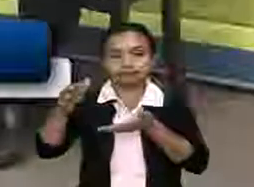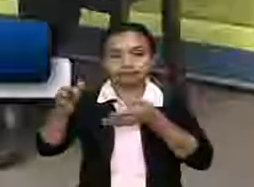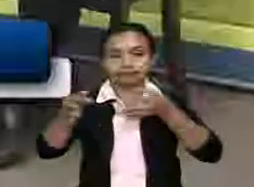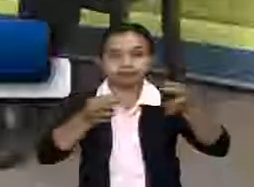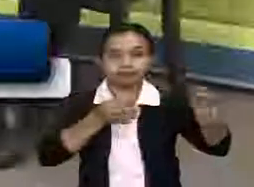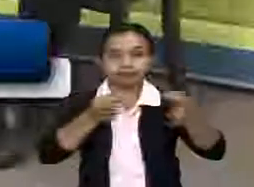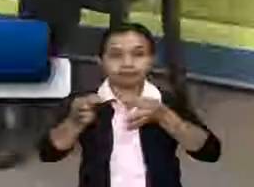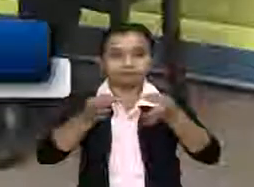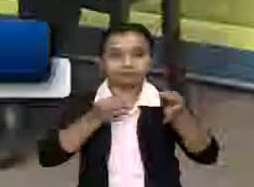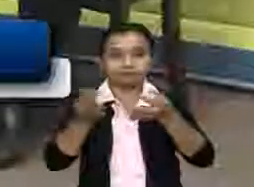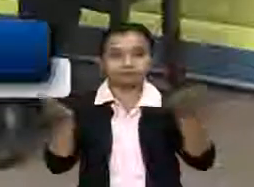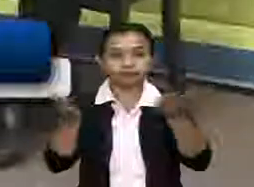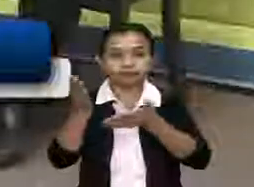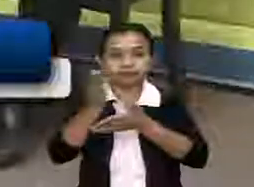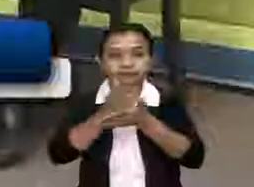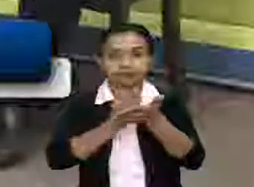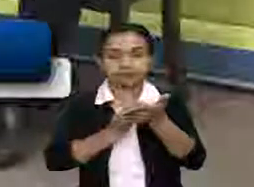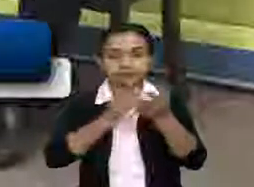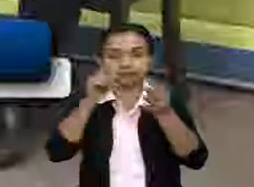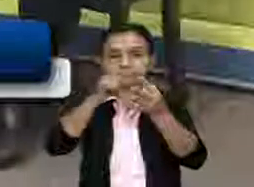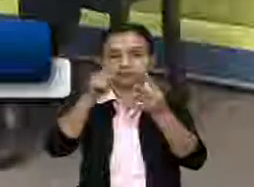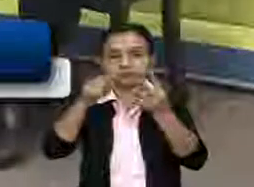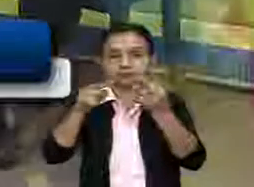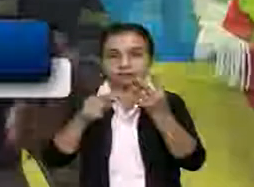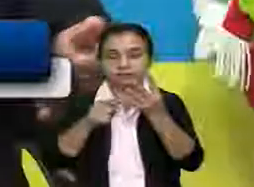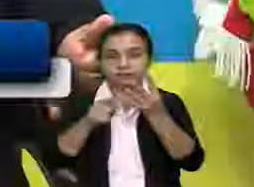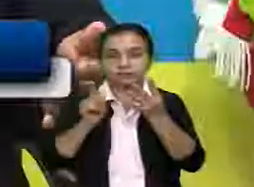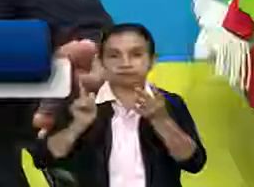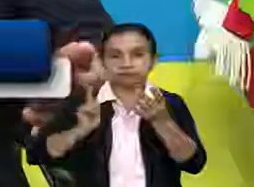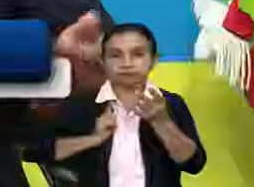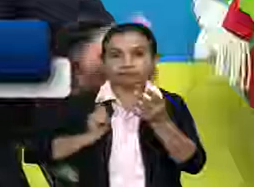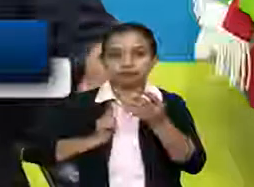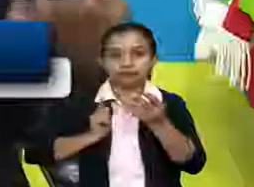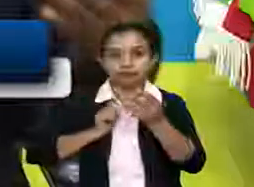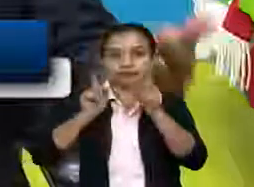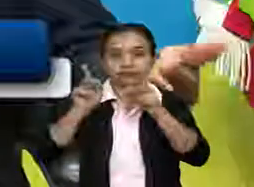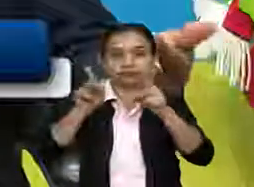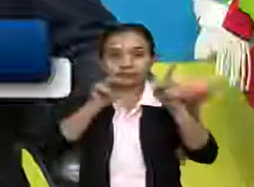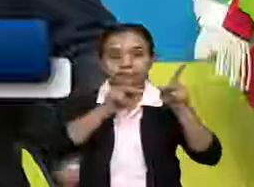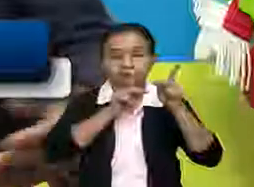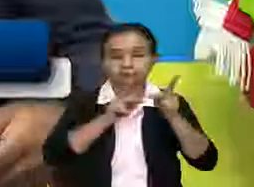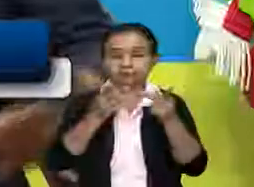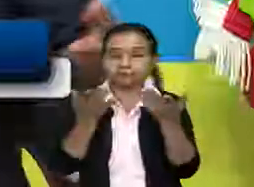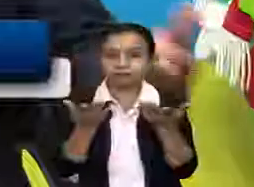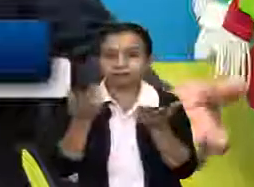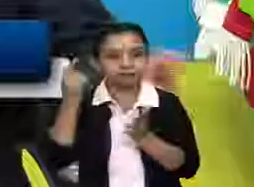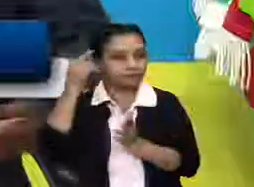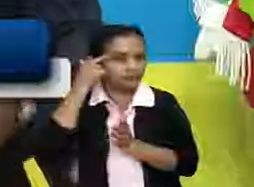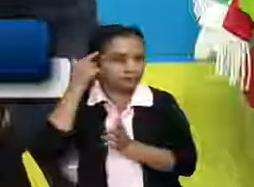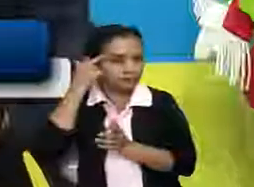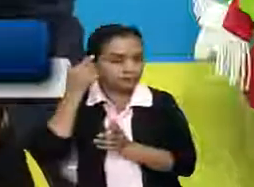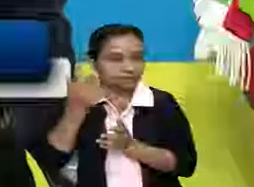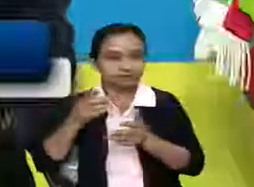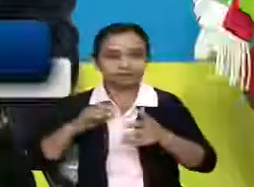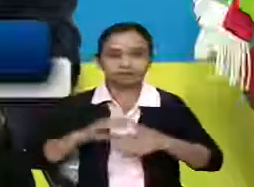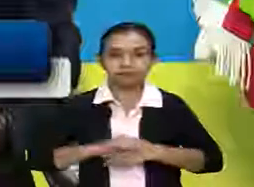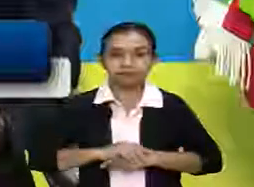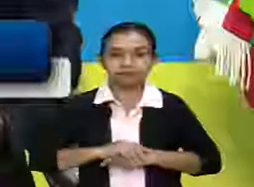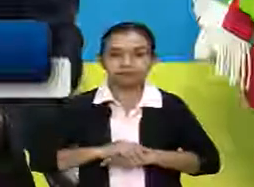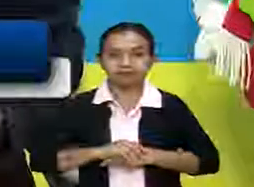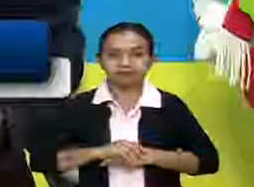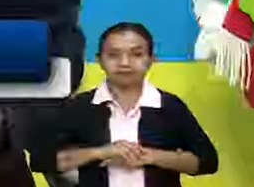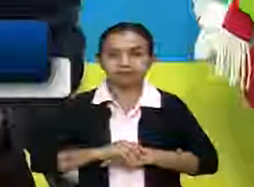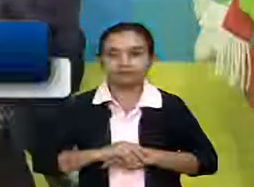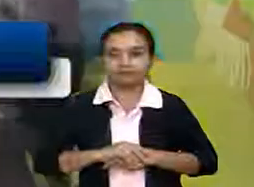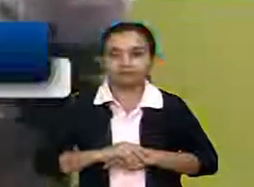de algunas de ellas pues que había la la población una percepción sino sentido entonces la